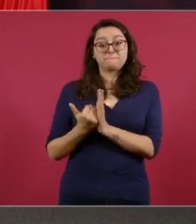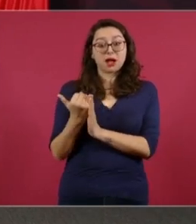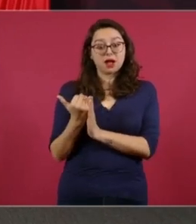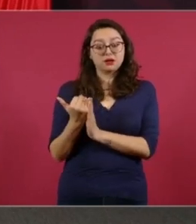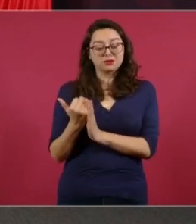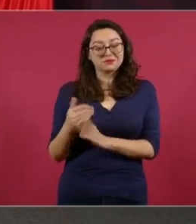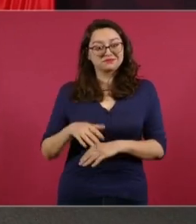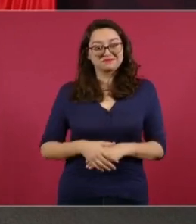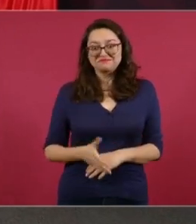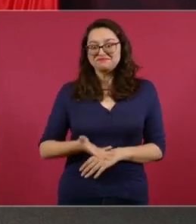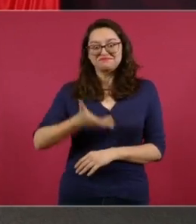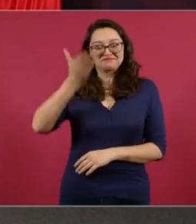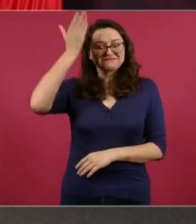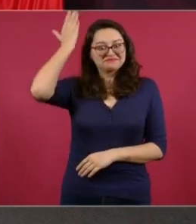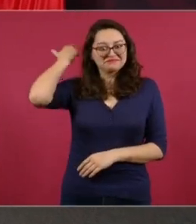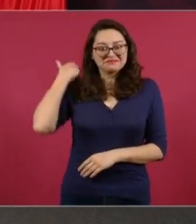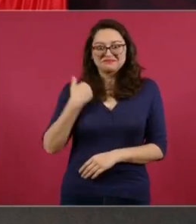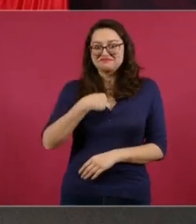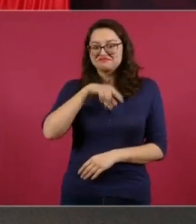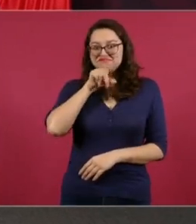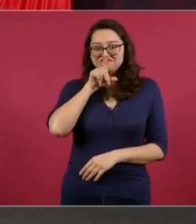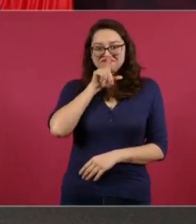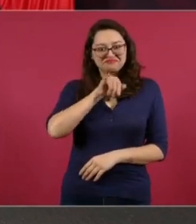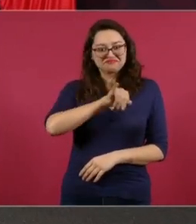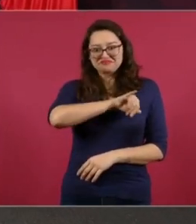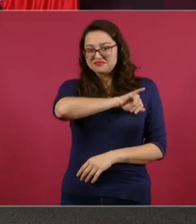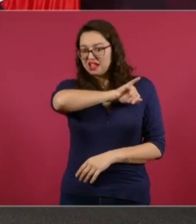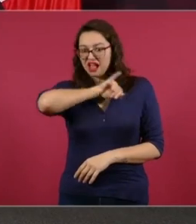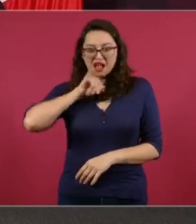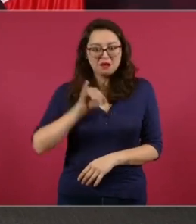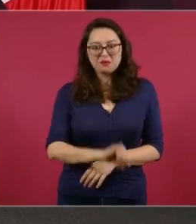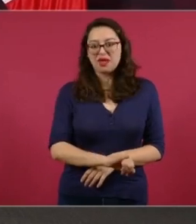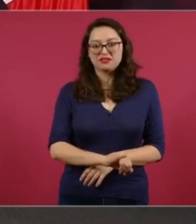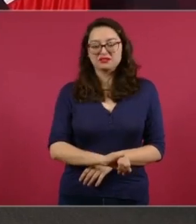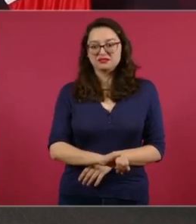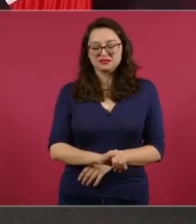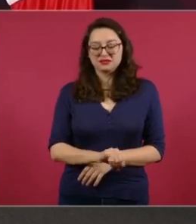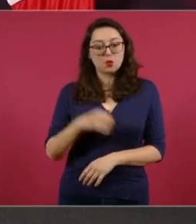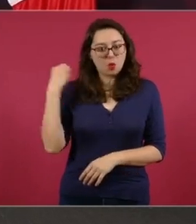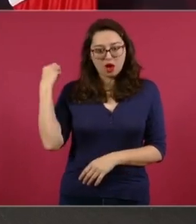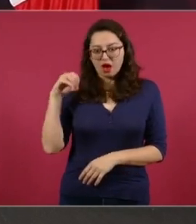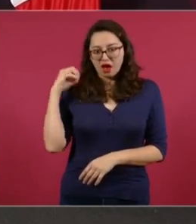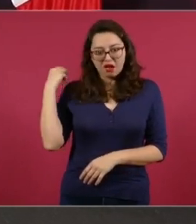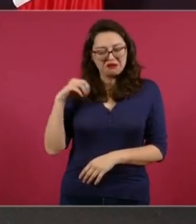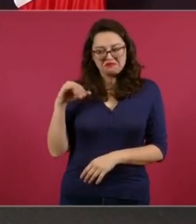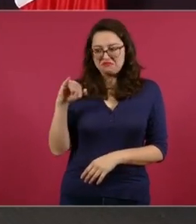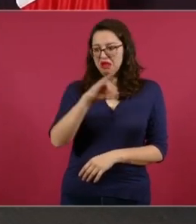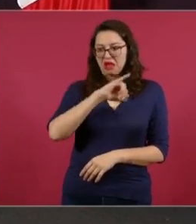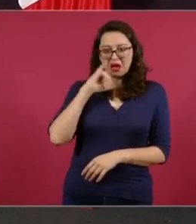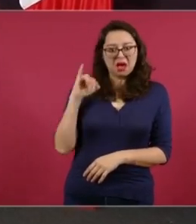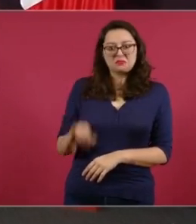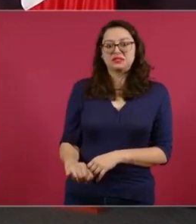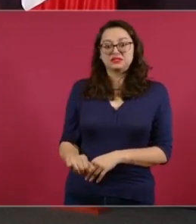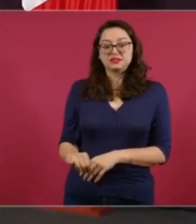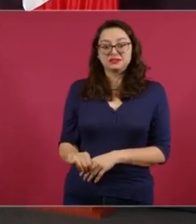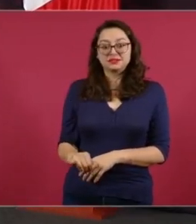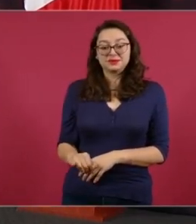¿Cuándo se había visto eso? Bueno, pero ¿qué cosa hay en el Istmo